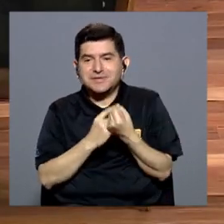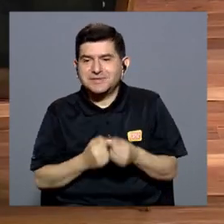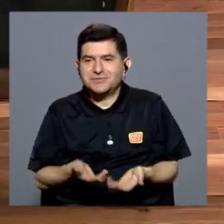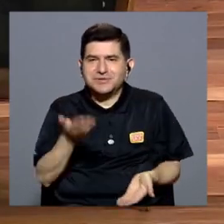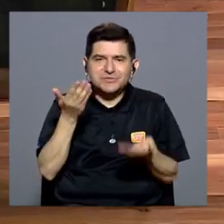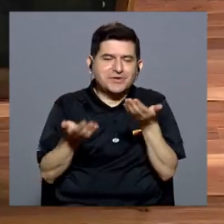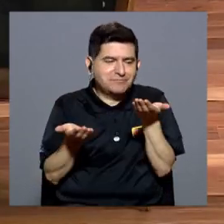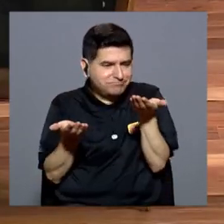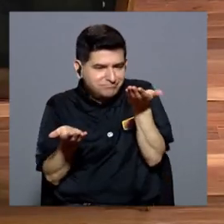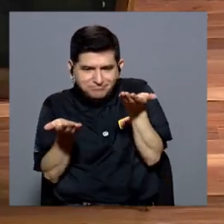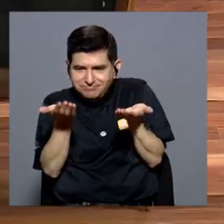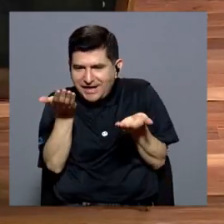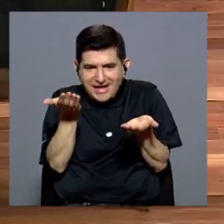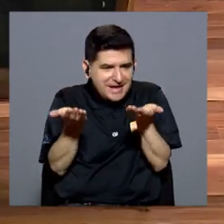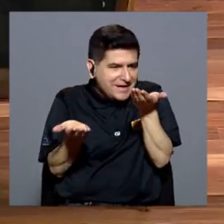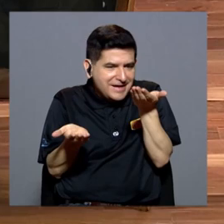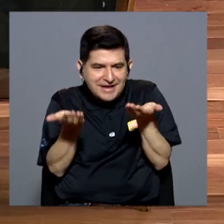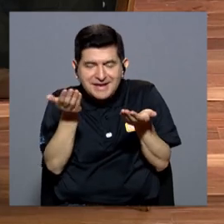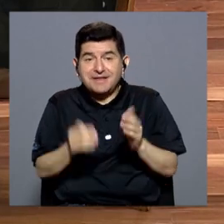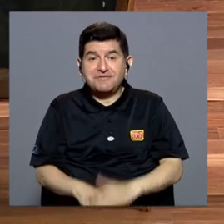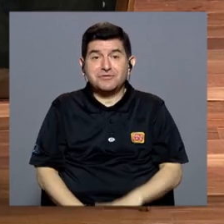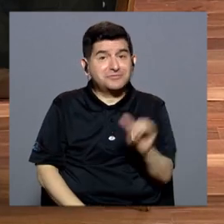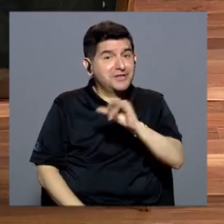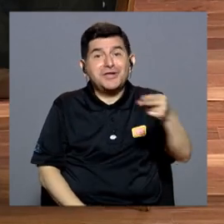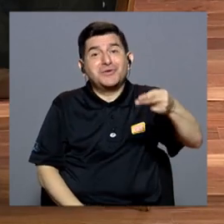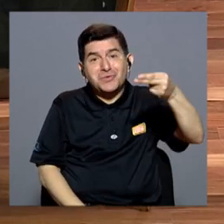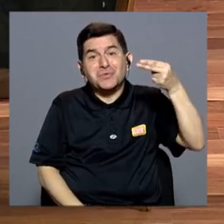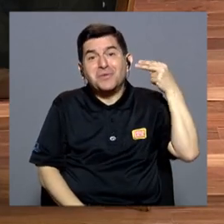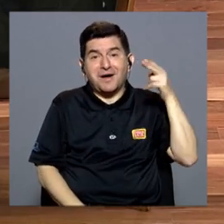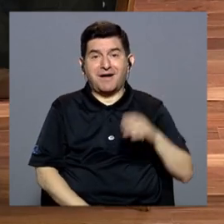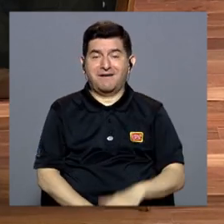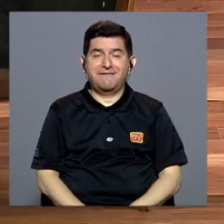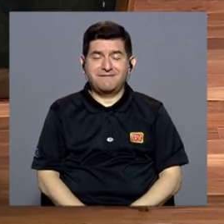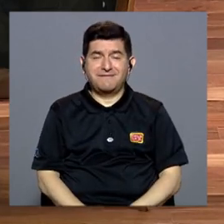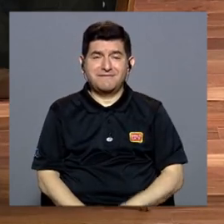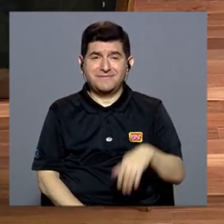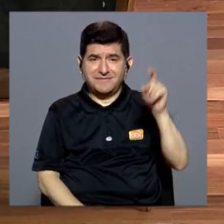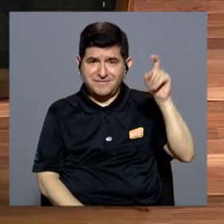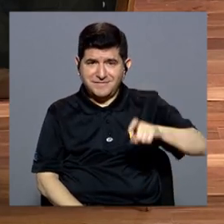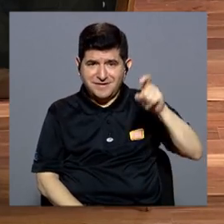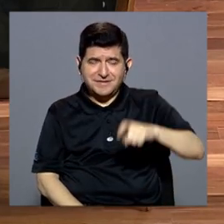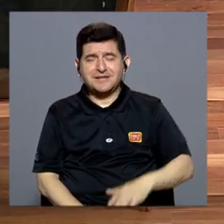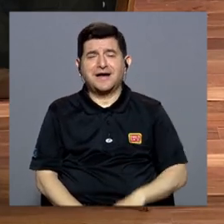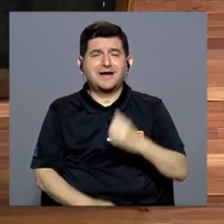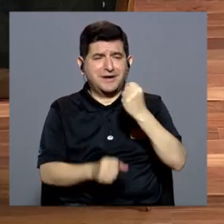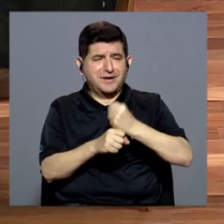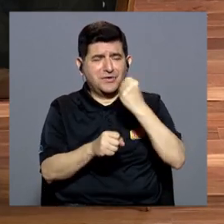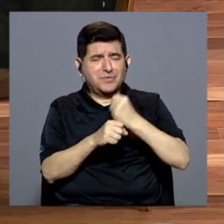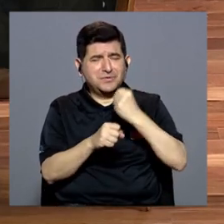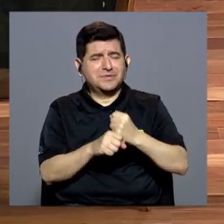juego de pesos y contrapesos, bueno, así es la historia, hay que hacer un esfuerzo muy